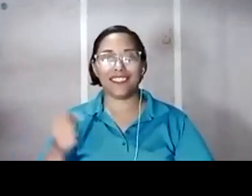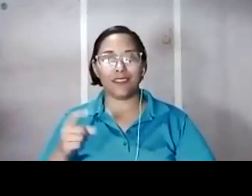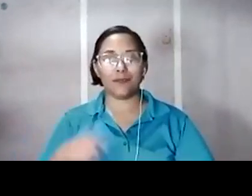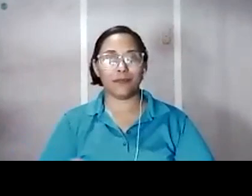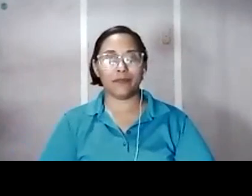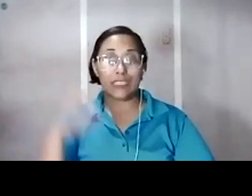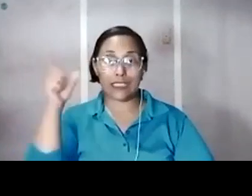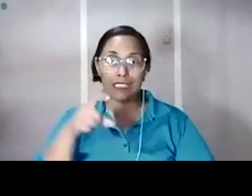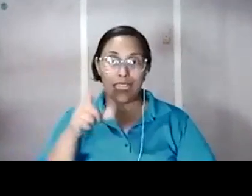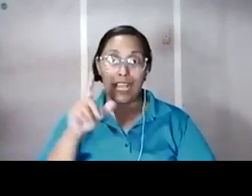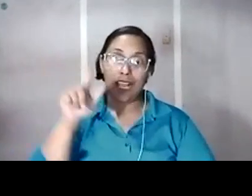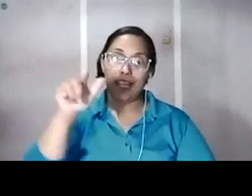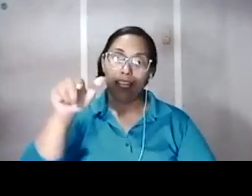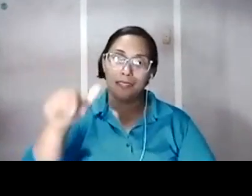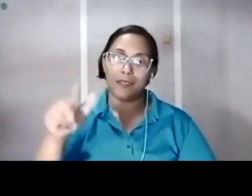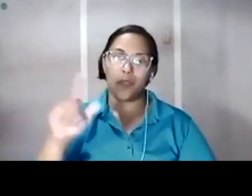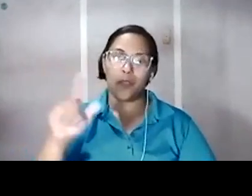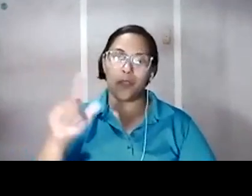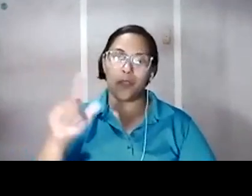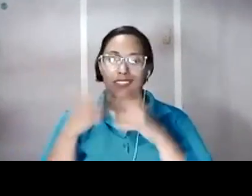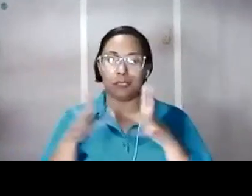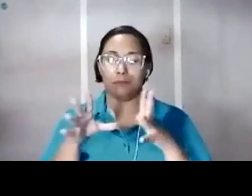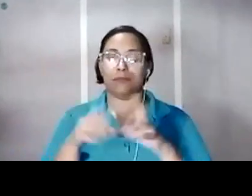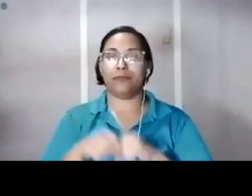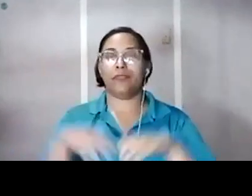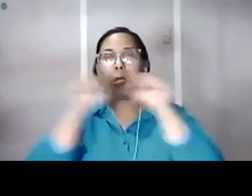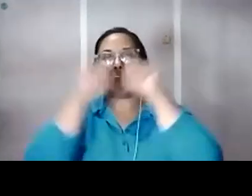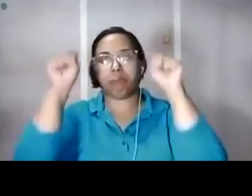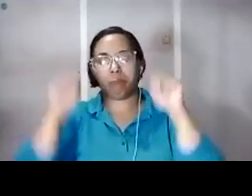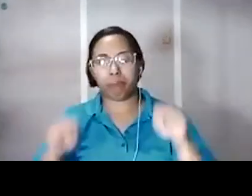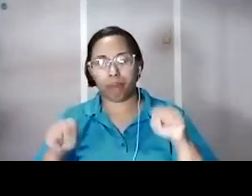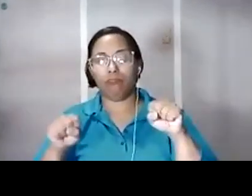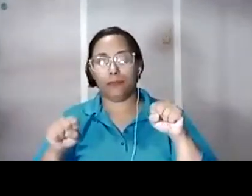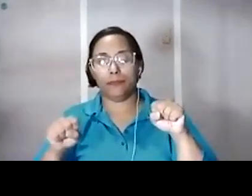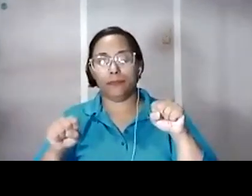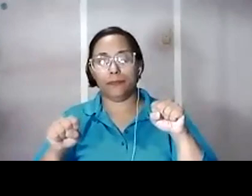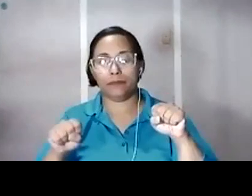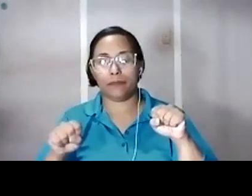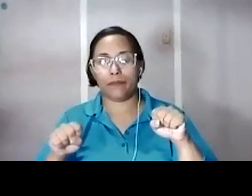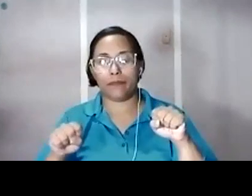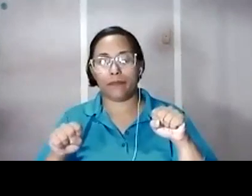después que termine este. Ha sido un semestre bien